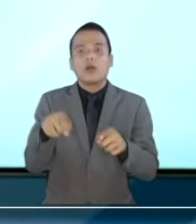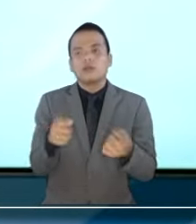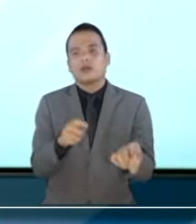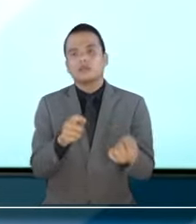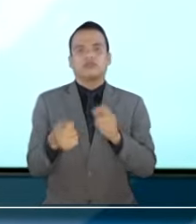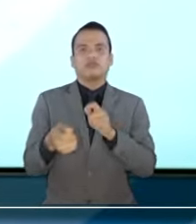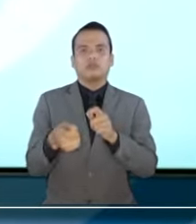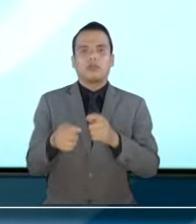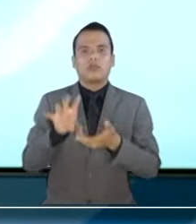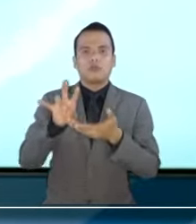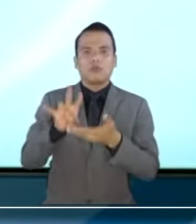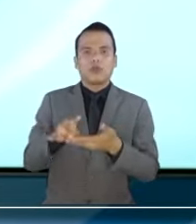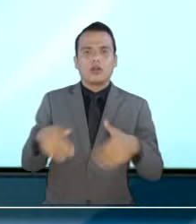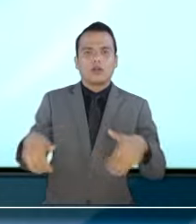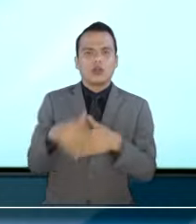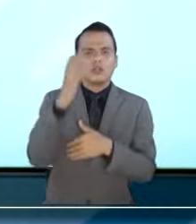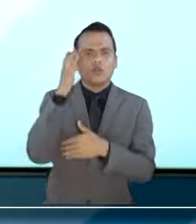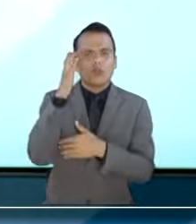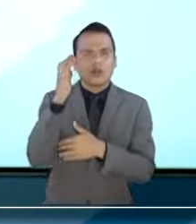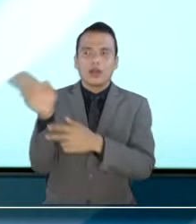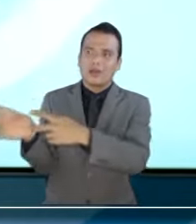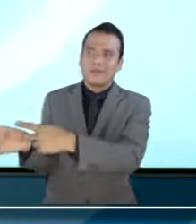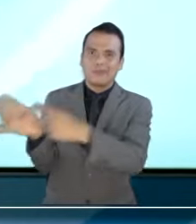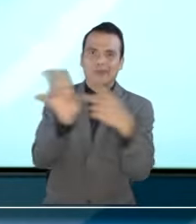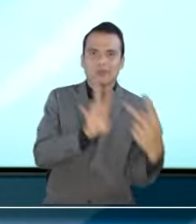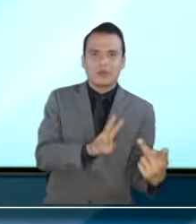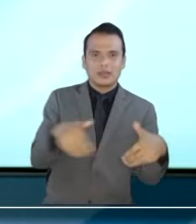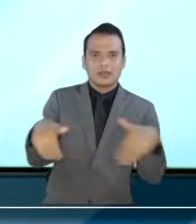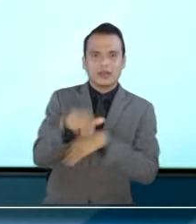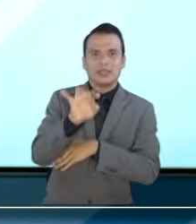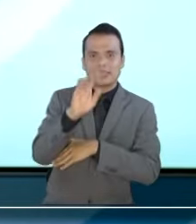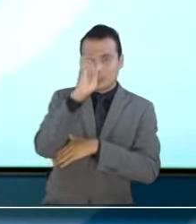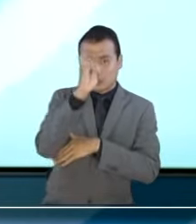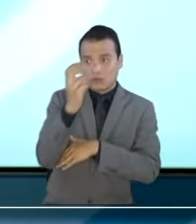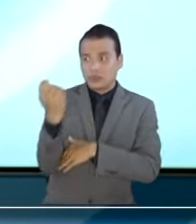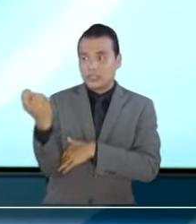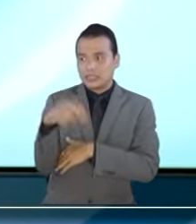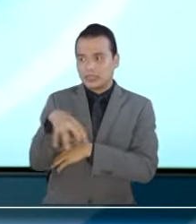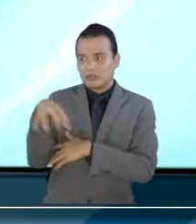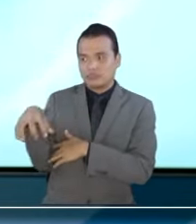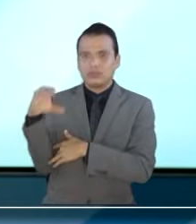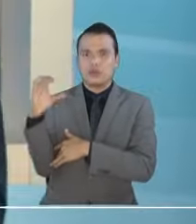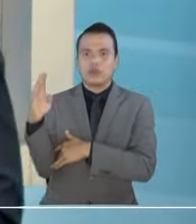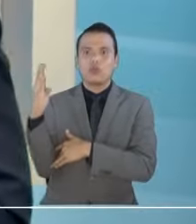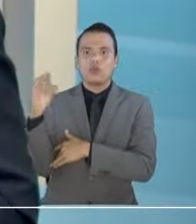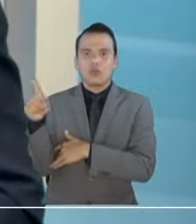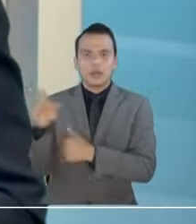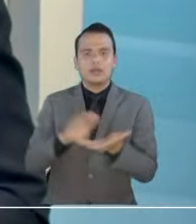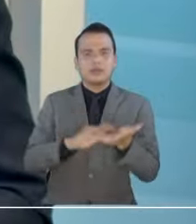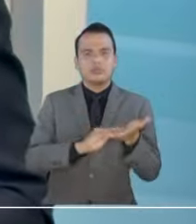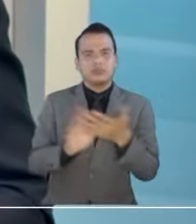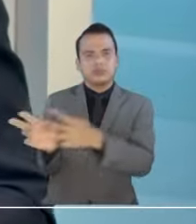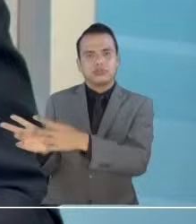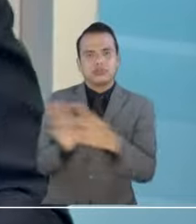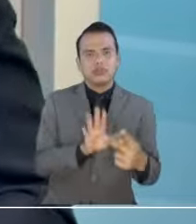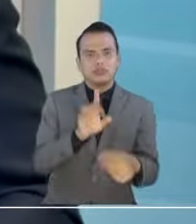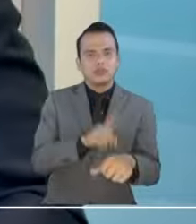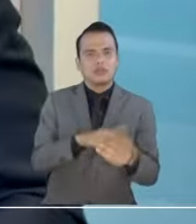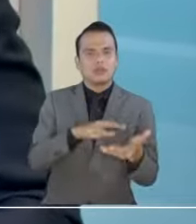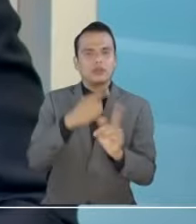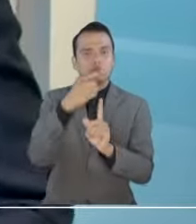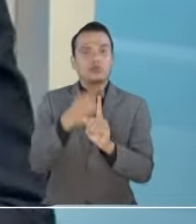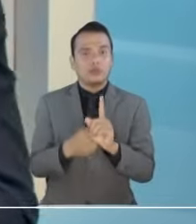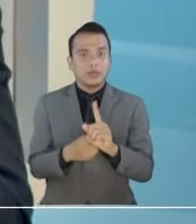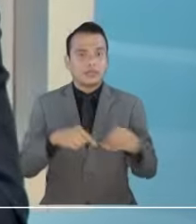puente vehicular ubicado en inmediaciones del Club Colombia que durarán aproximadamente un mes las autoridades de movilidad